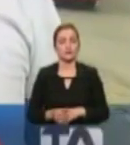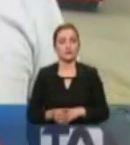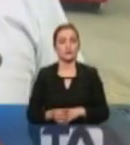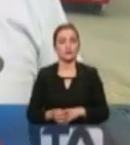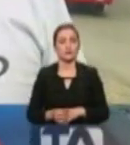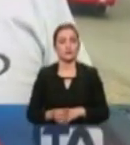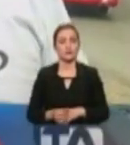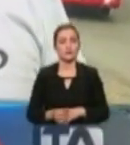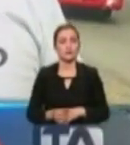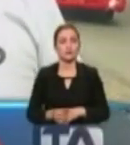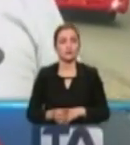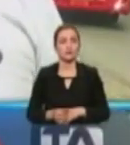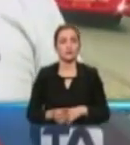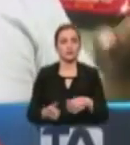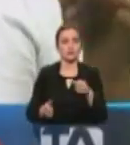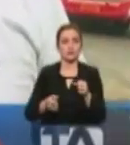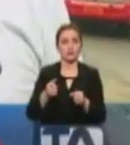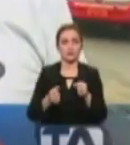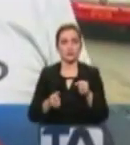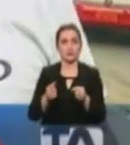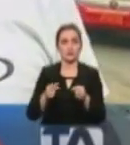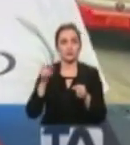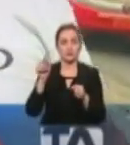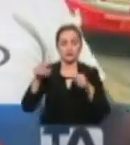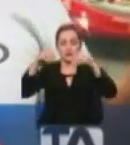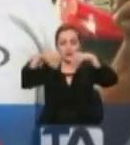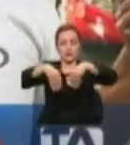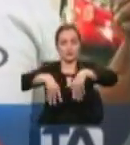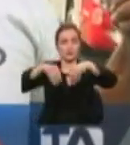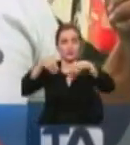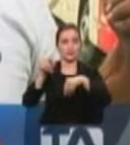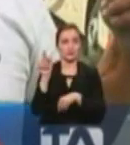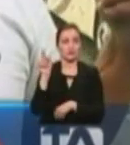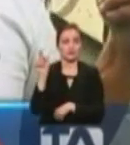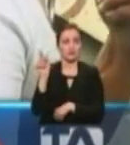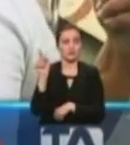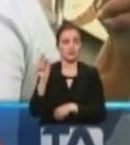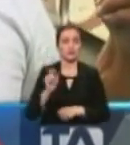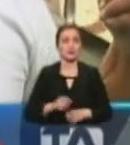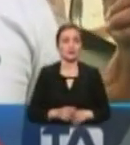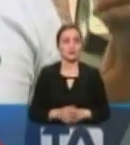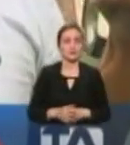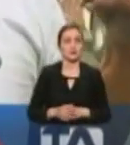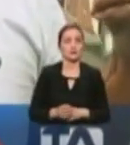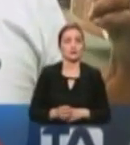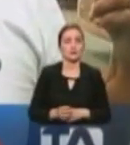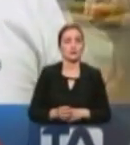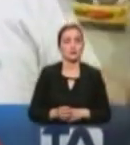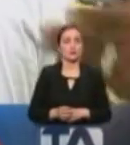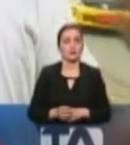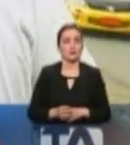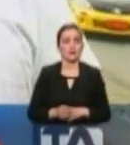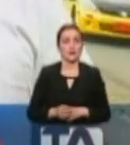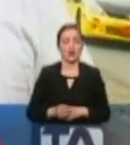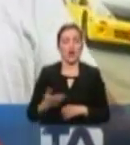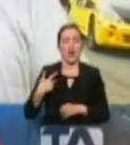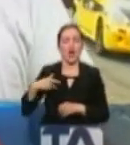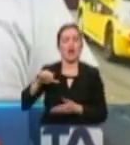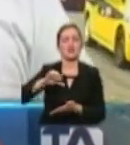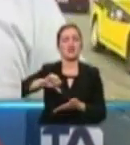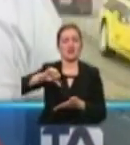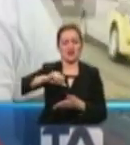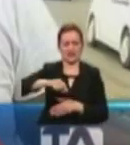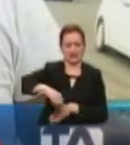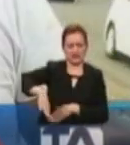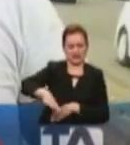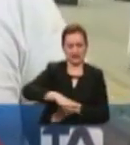Lo que realmente sucedió es que como estaba llovido y ahí arriba, como pueden ver, está regado diésel. Yo bajaba despacio por mi